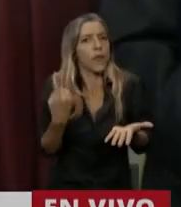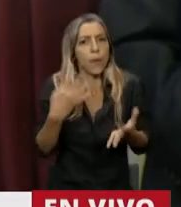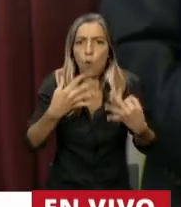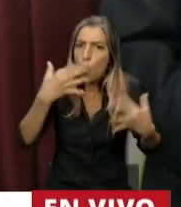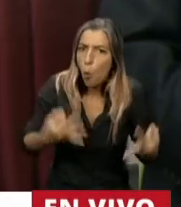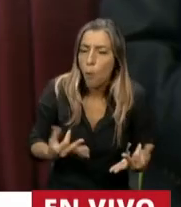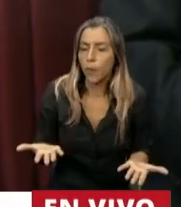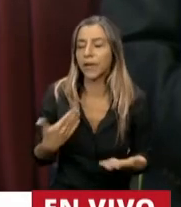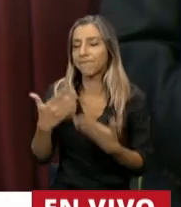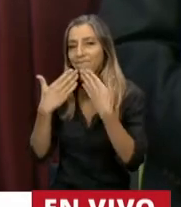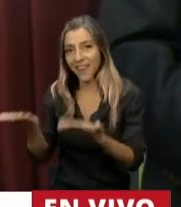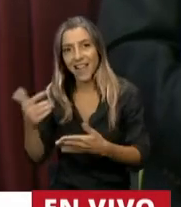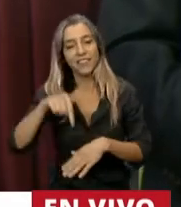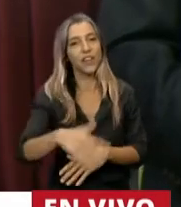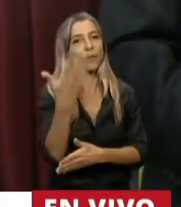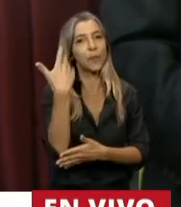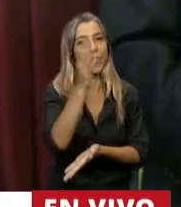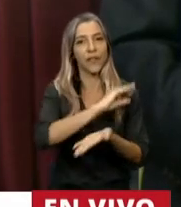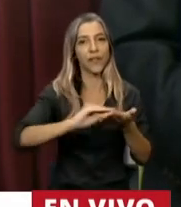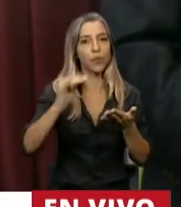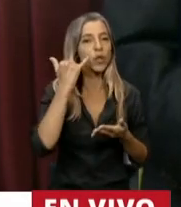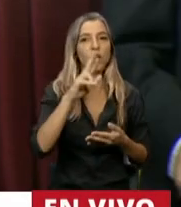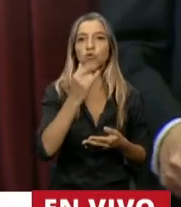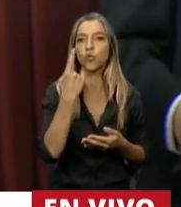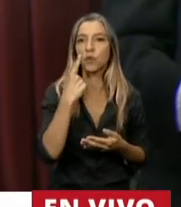uso de la palabra la diputada María de las Mercedes Jury.